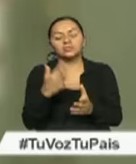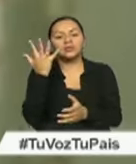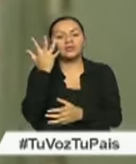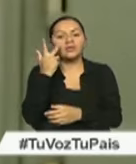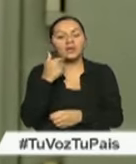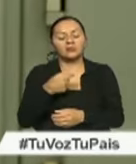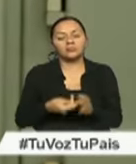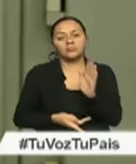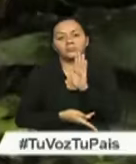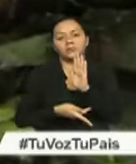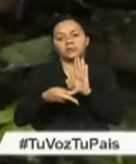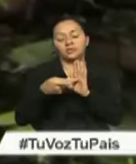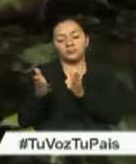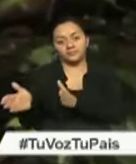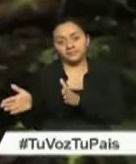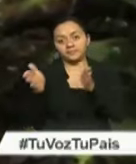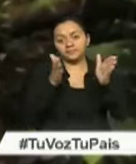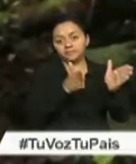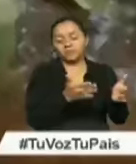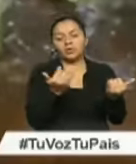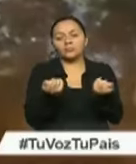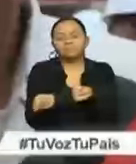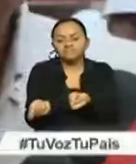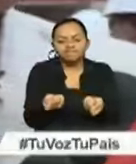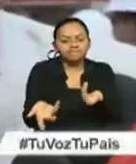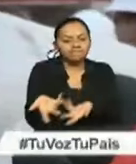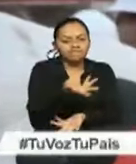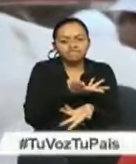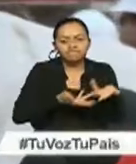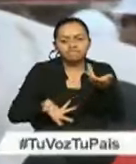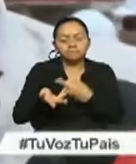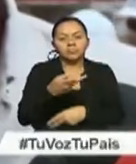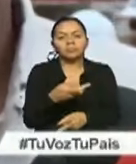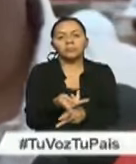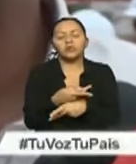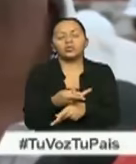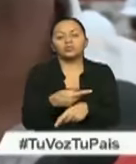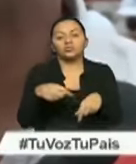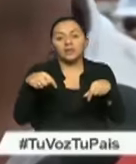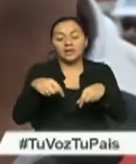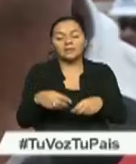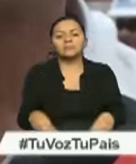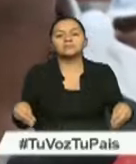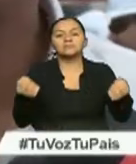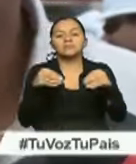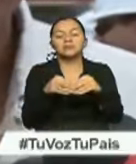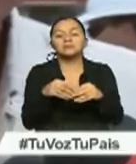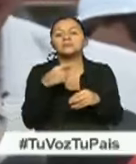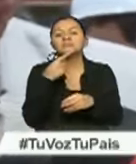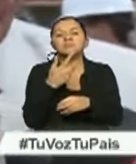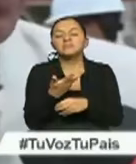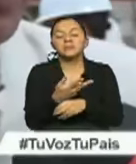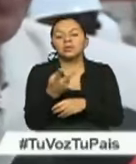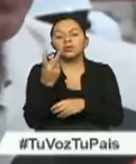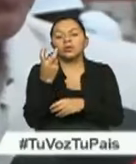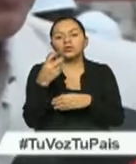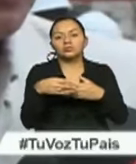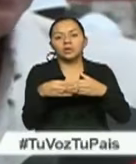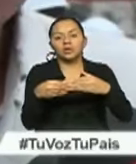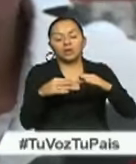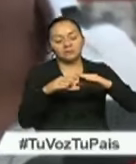petróleo. Estamos controlando los costos de producción de tal manera de que nuestra producción esté por debajo de los